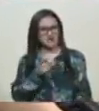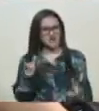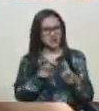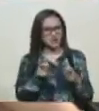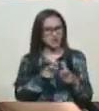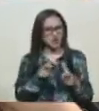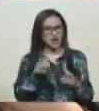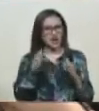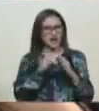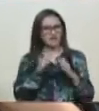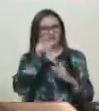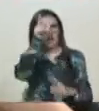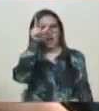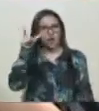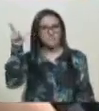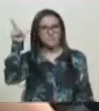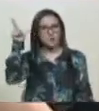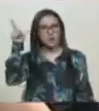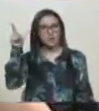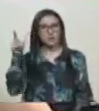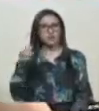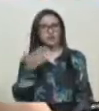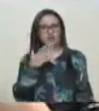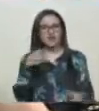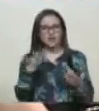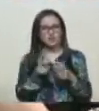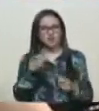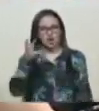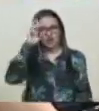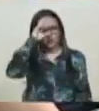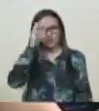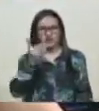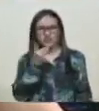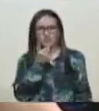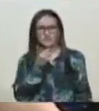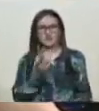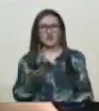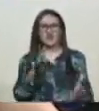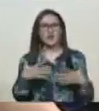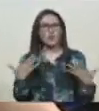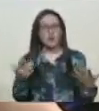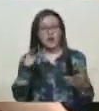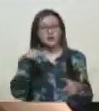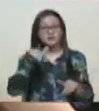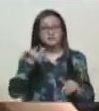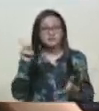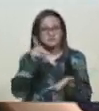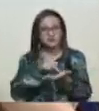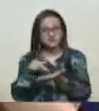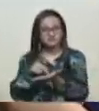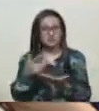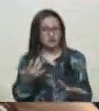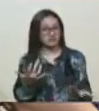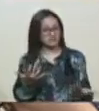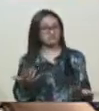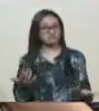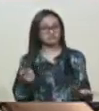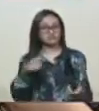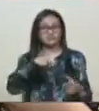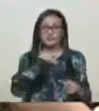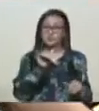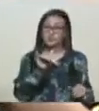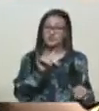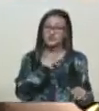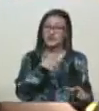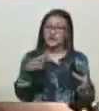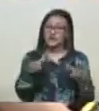casa de Leopoldo López? ¿Cuáles son las reuniones en República Dominicana a las cuales ellos han asistido? Y nosotros podemos decir que esas son las